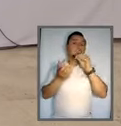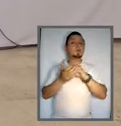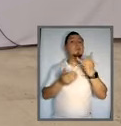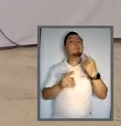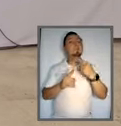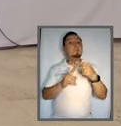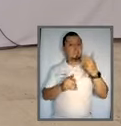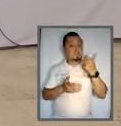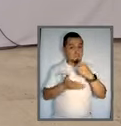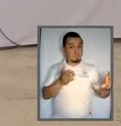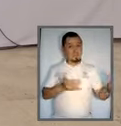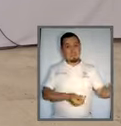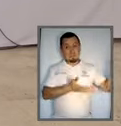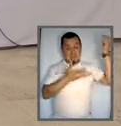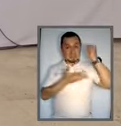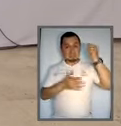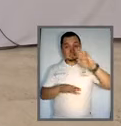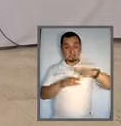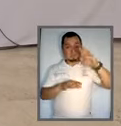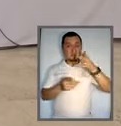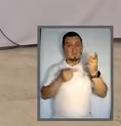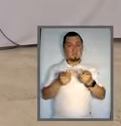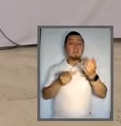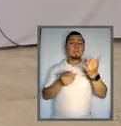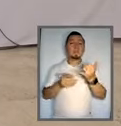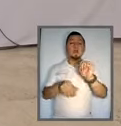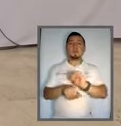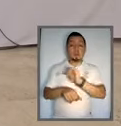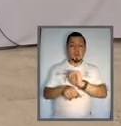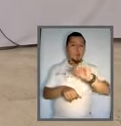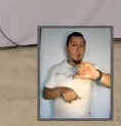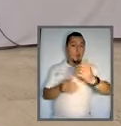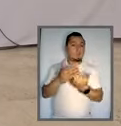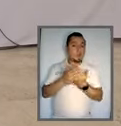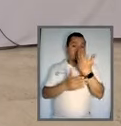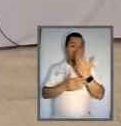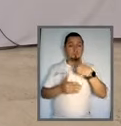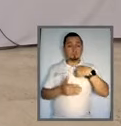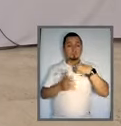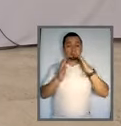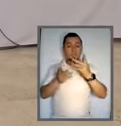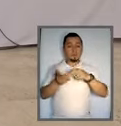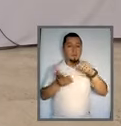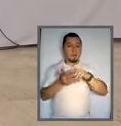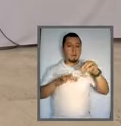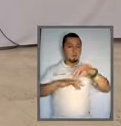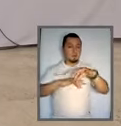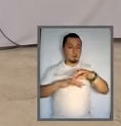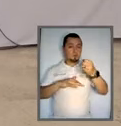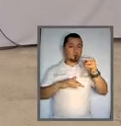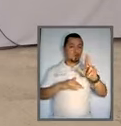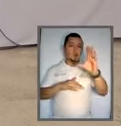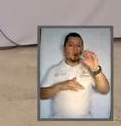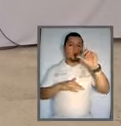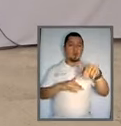más adelante y cuándo sería. Y sobre el tema del transporte público, hoy por la mañana estábamos en la zona de Periférico Sur y Colón